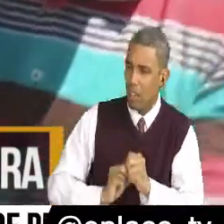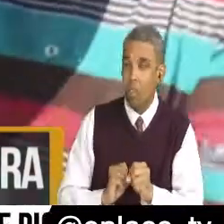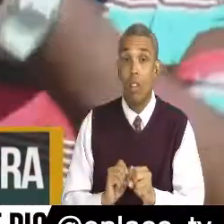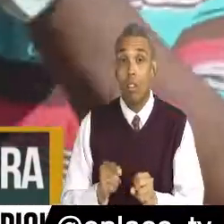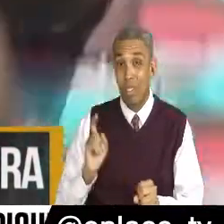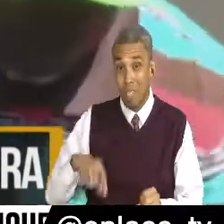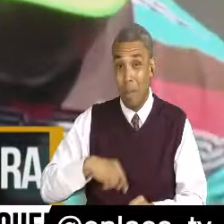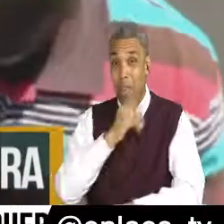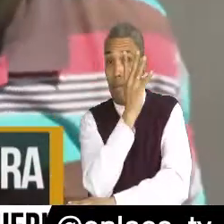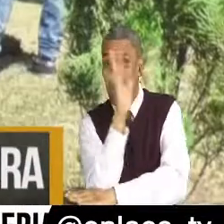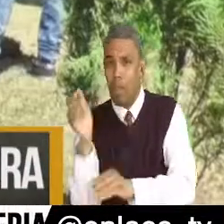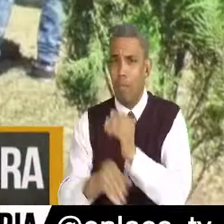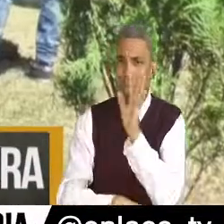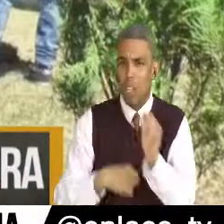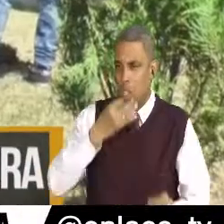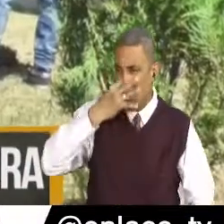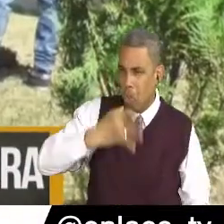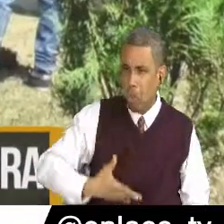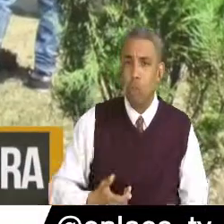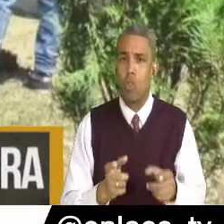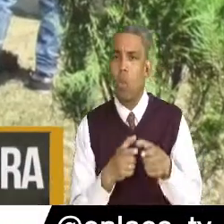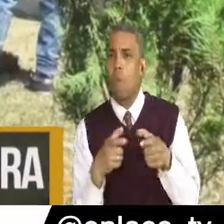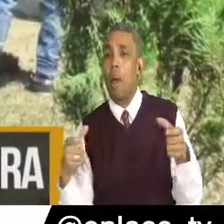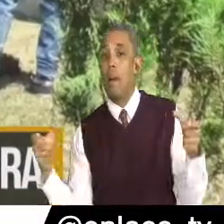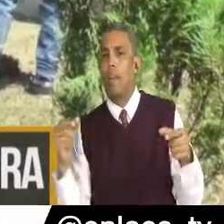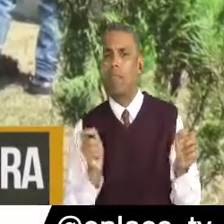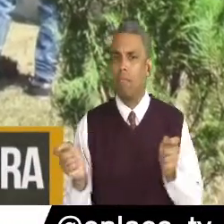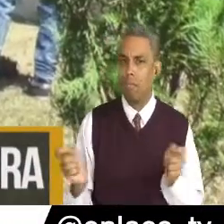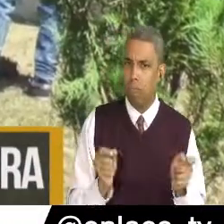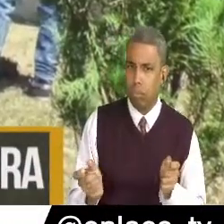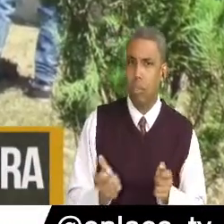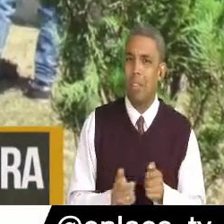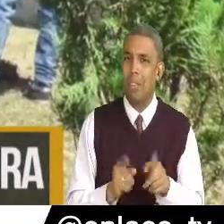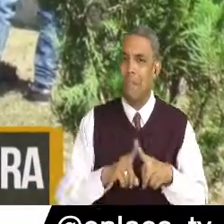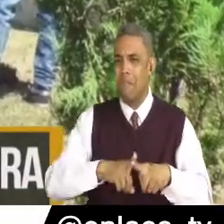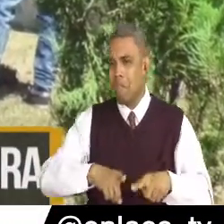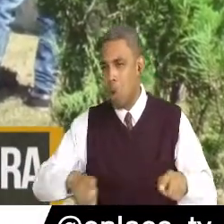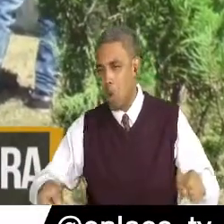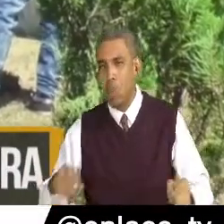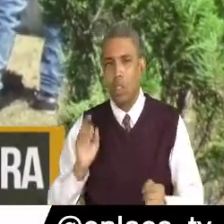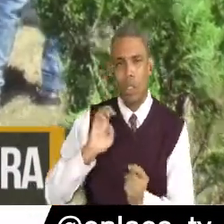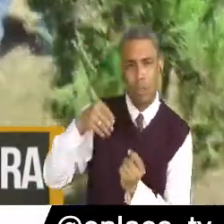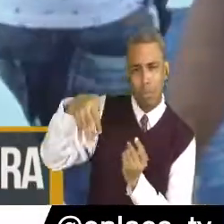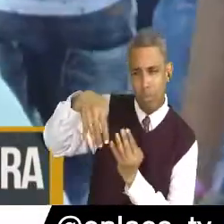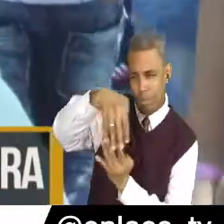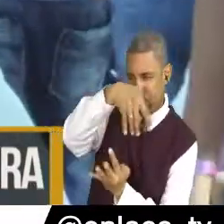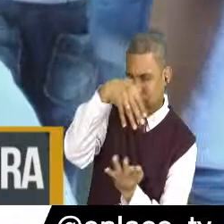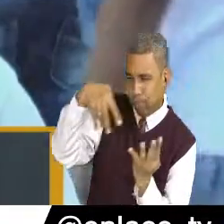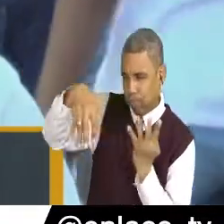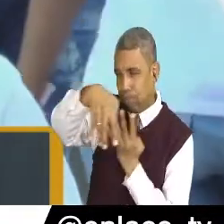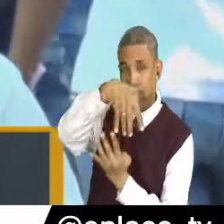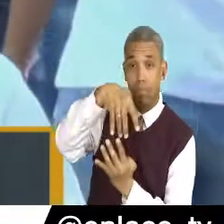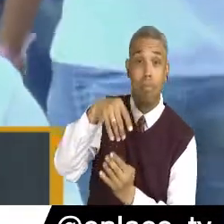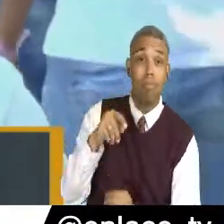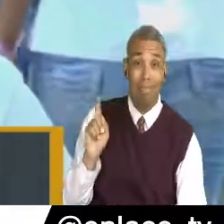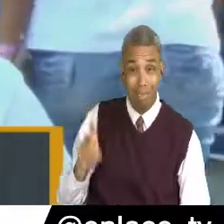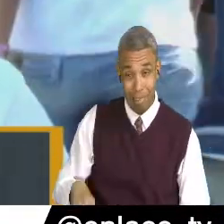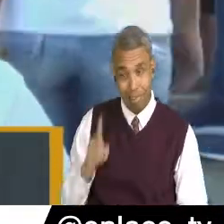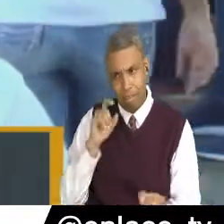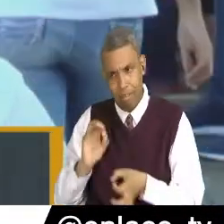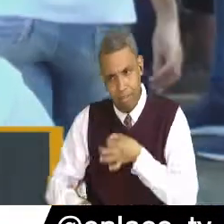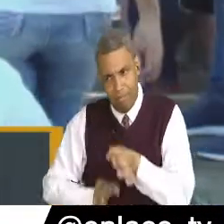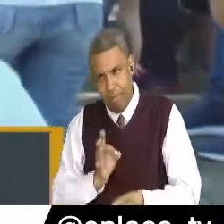de contaminación, la conservación de la biodiversidad y otras preocupaciones ambientales para proteger la tierra. La oportunidad propicia